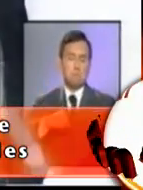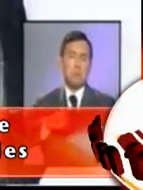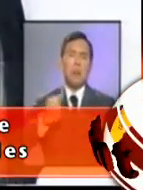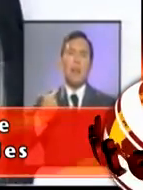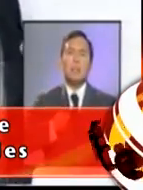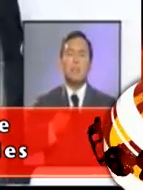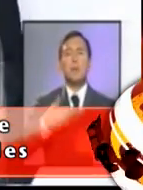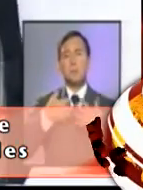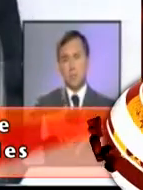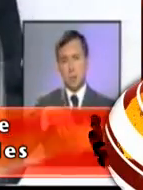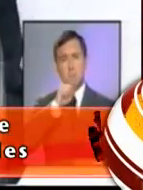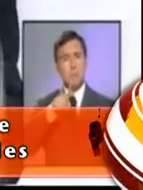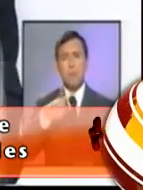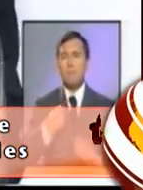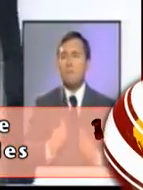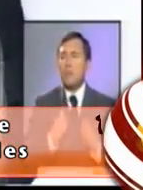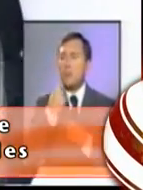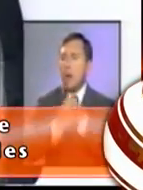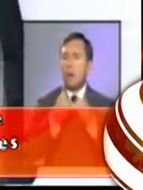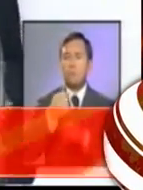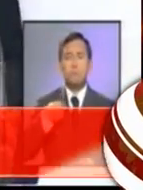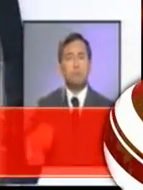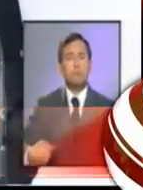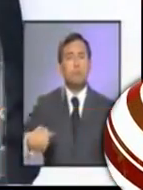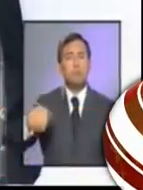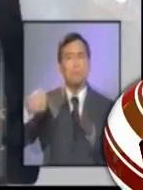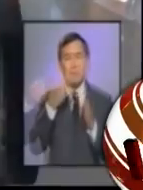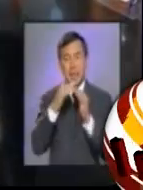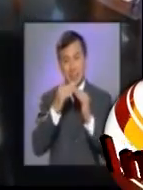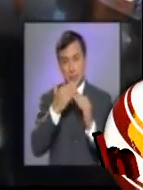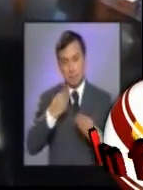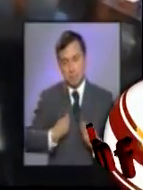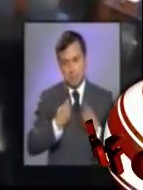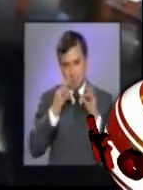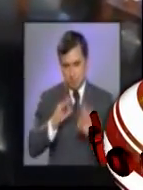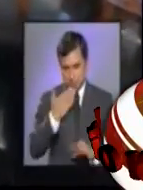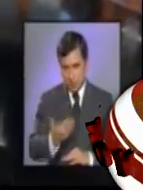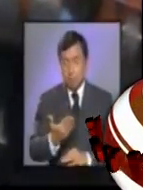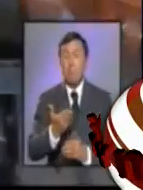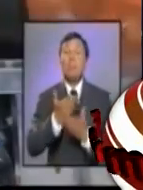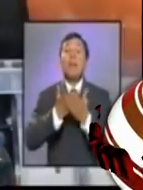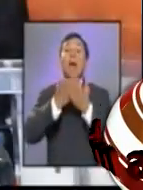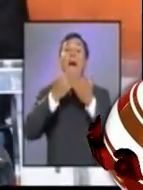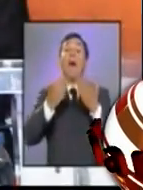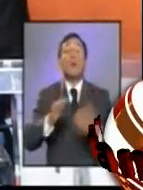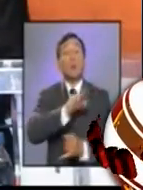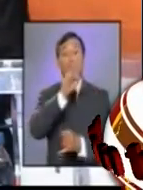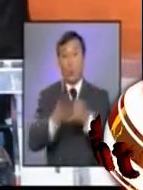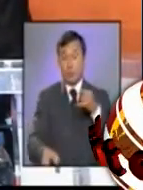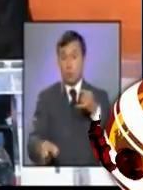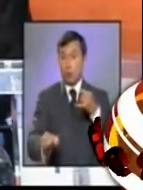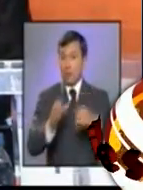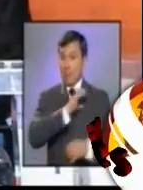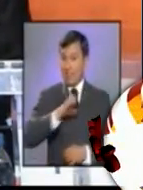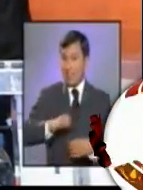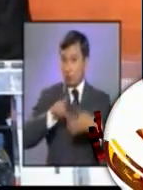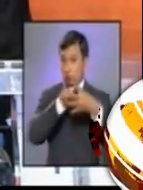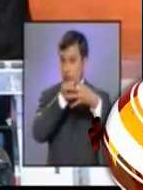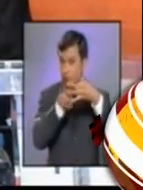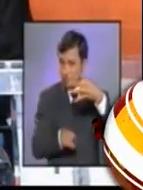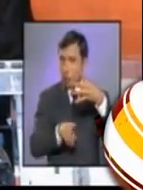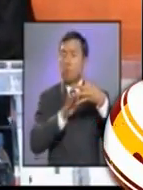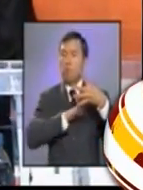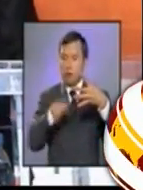conservadora y mediocre o una opción moderna que él representa minuto minut y medio para finalizar su participación en